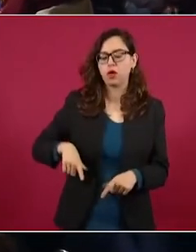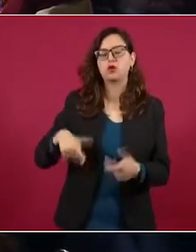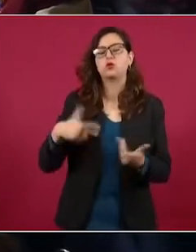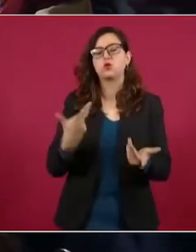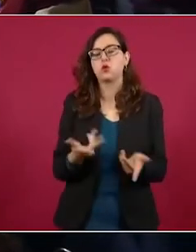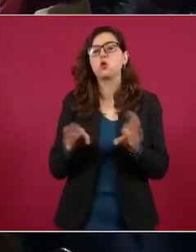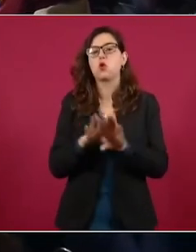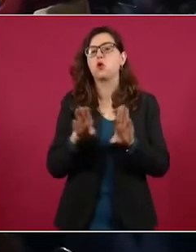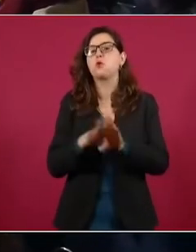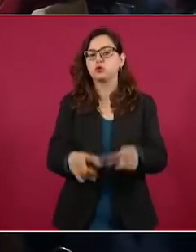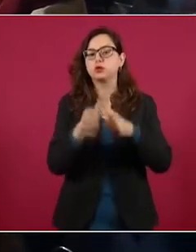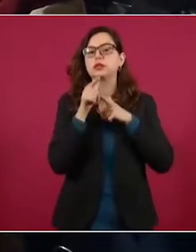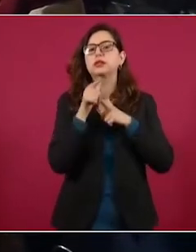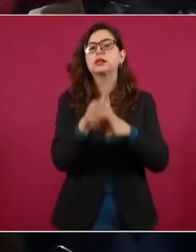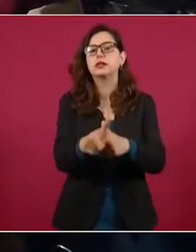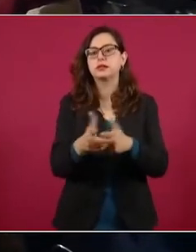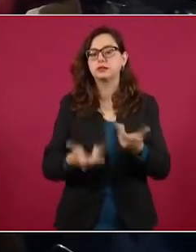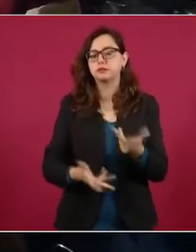cambio,